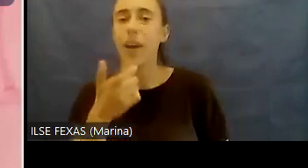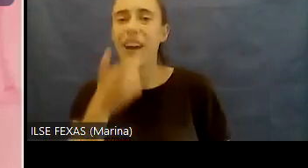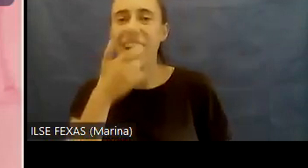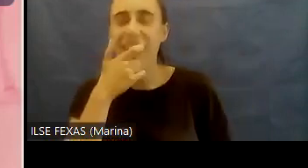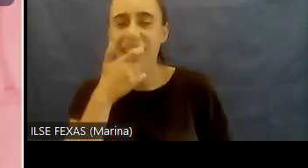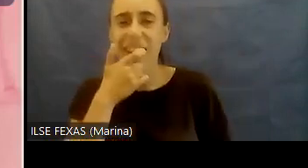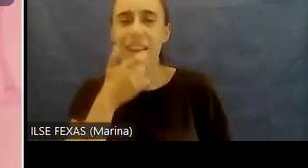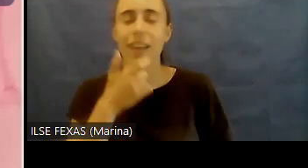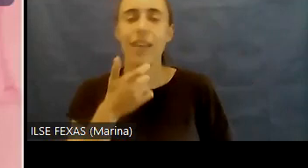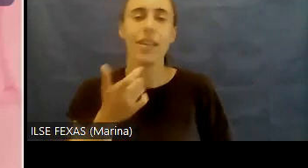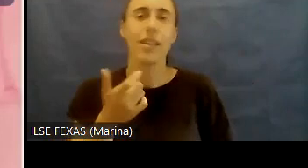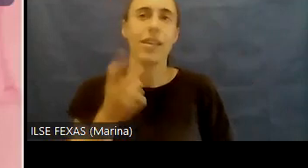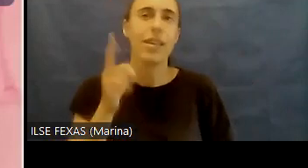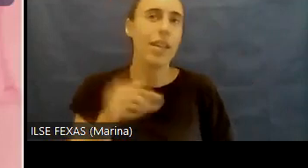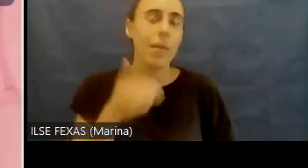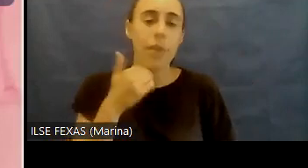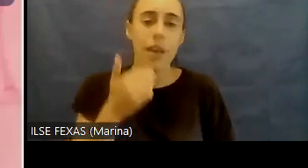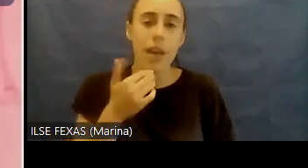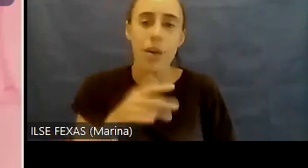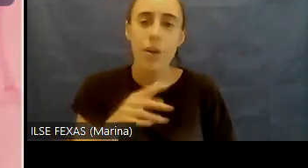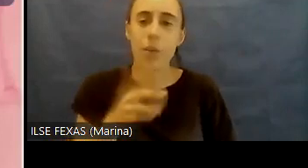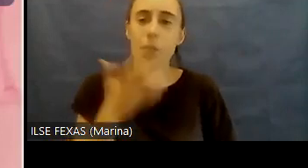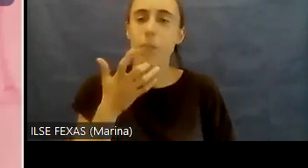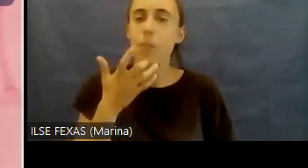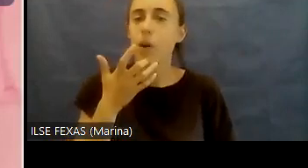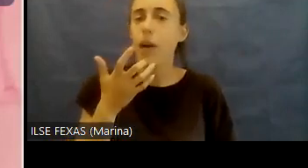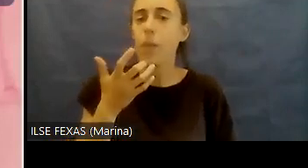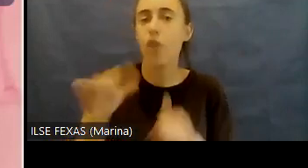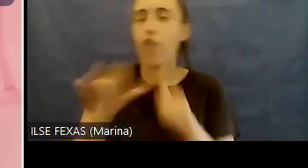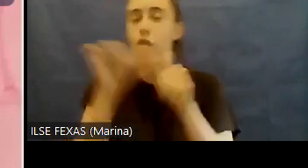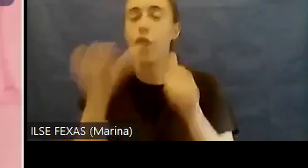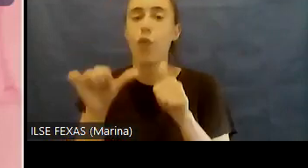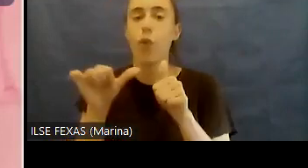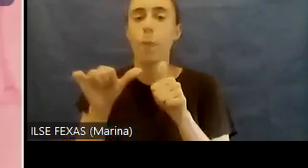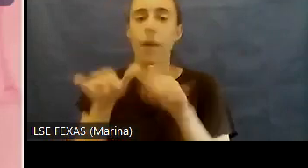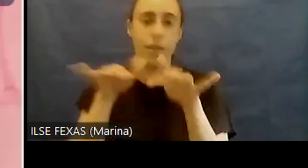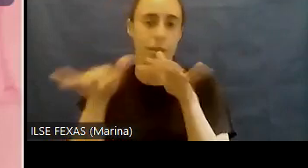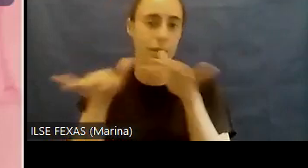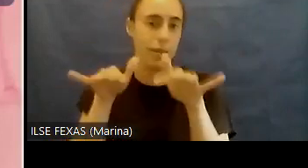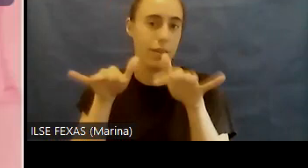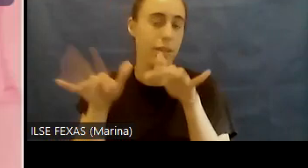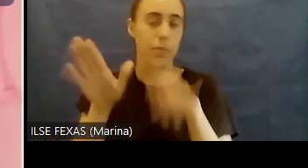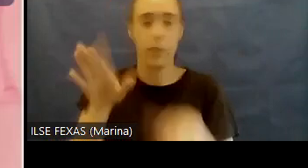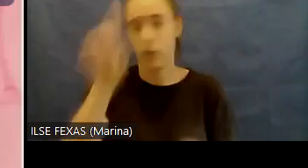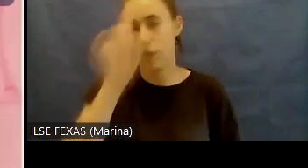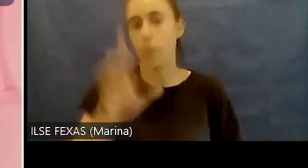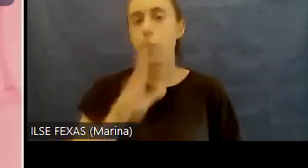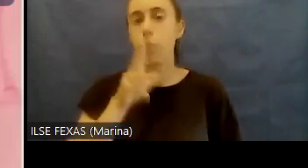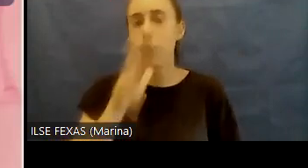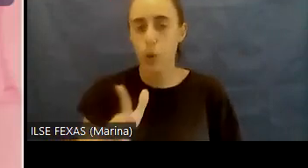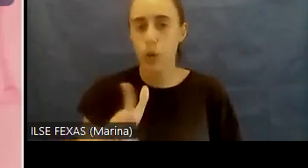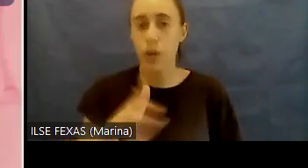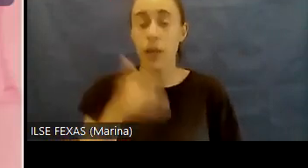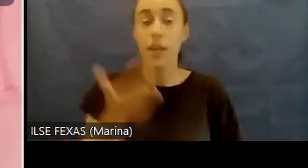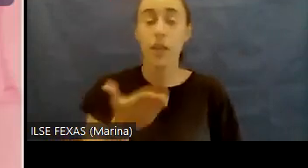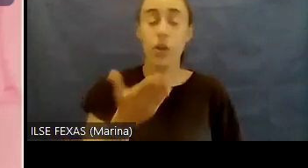o que puede haber una causa mecánica para que aparezca, pero no se sabe bien cuál puede ser la causa. Bien, pues en la aparición